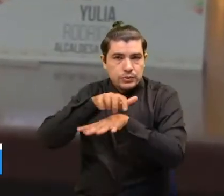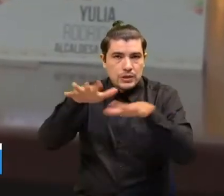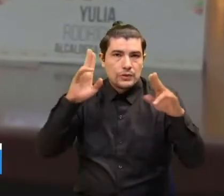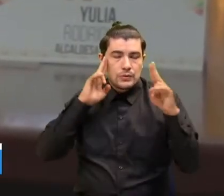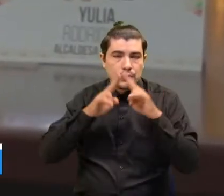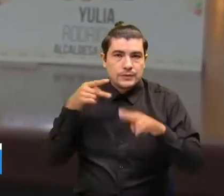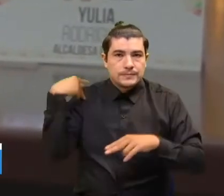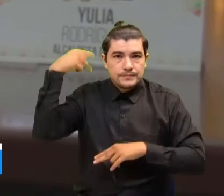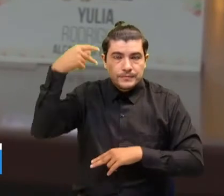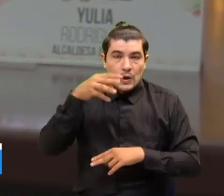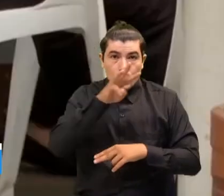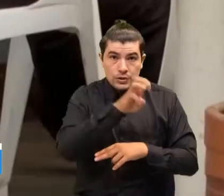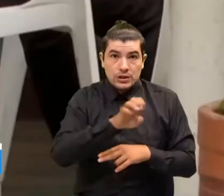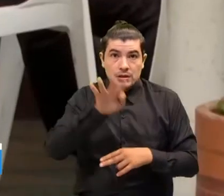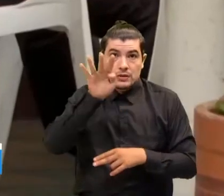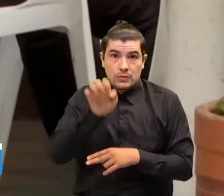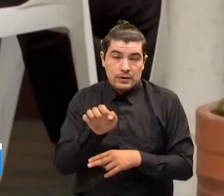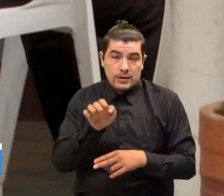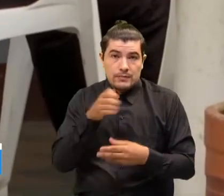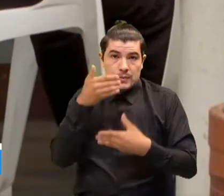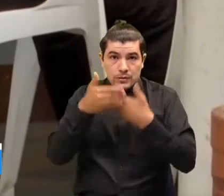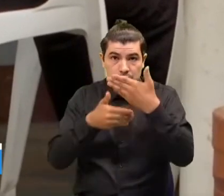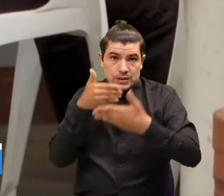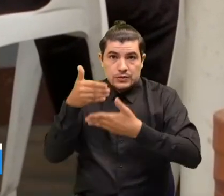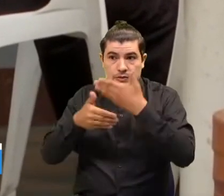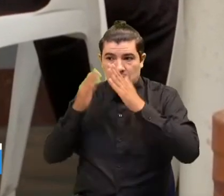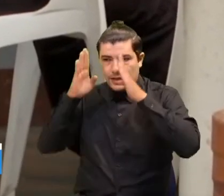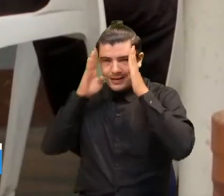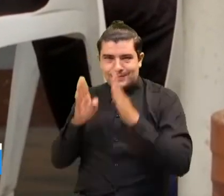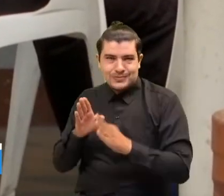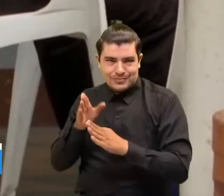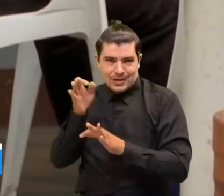89 casos de rutas de protección por amenazas contra líderes sociales y